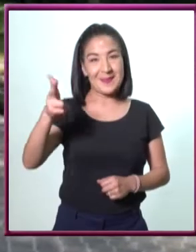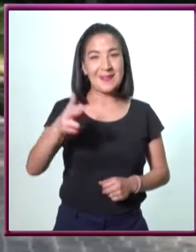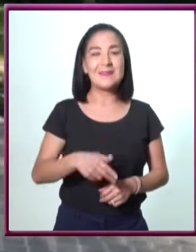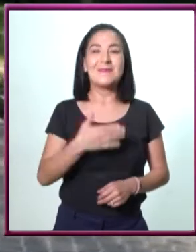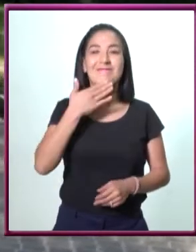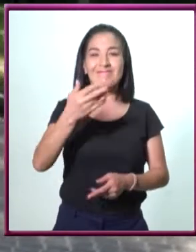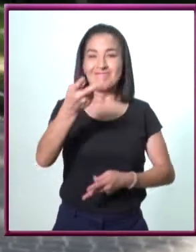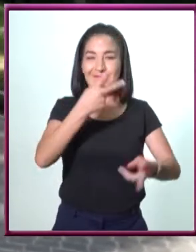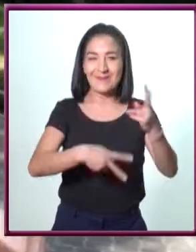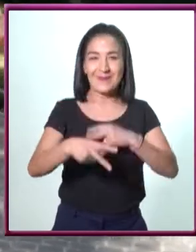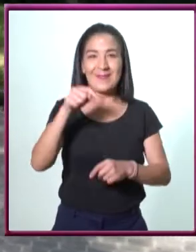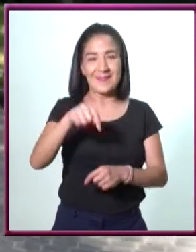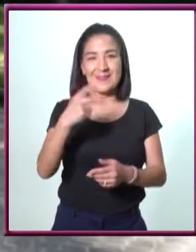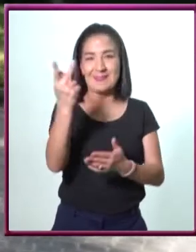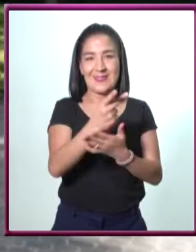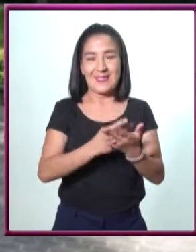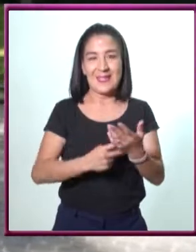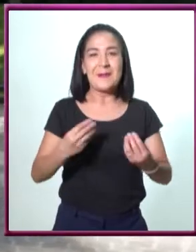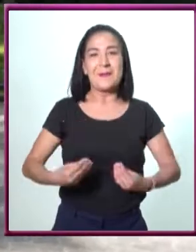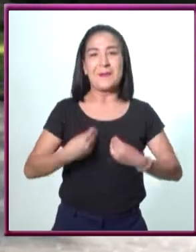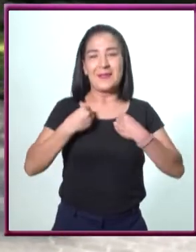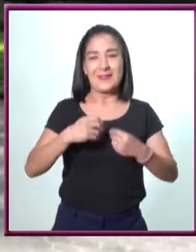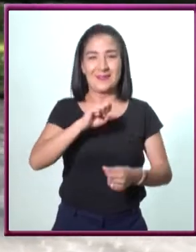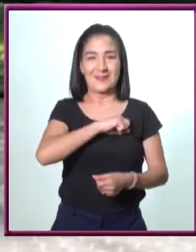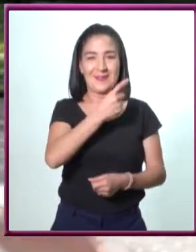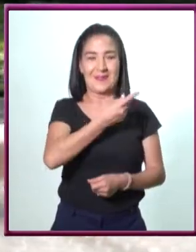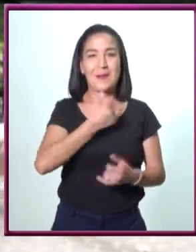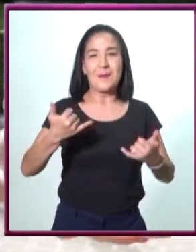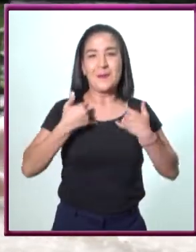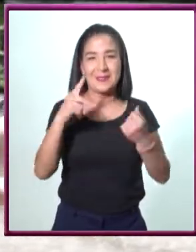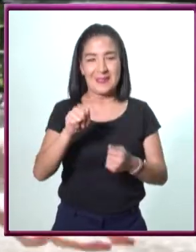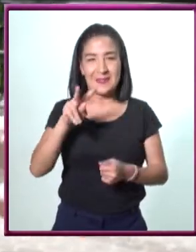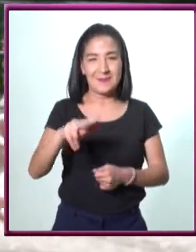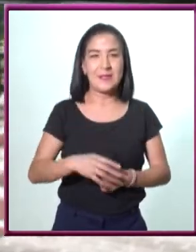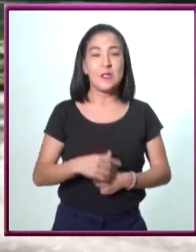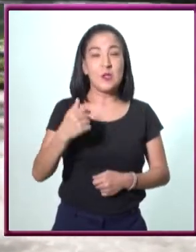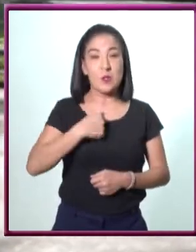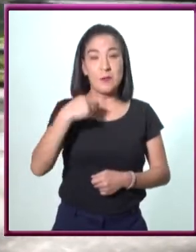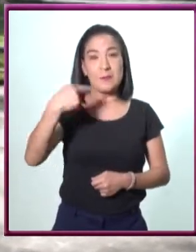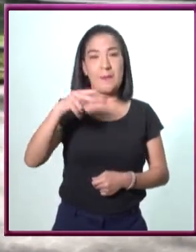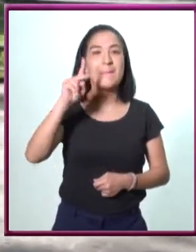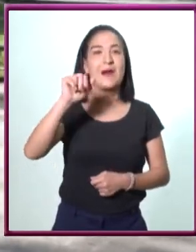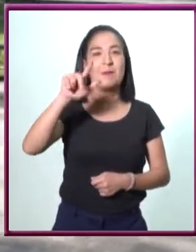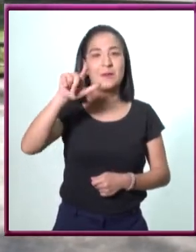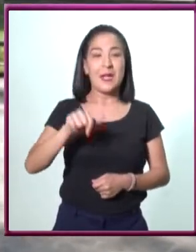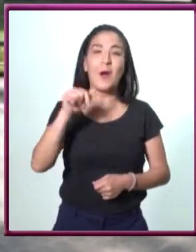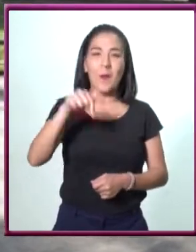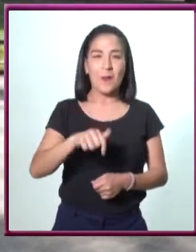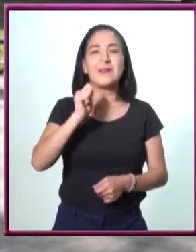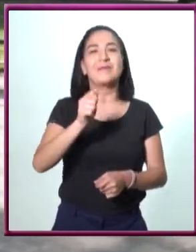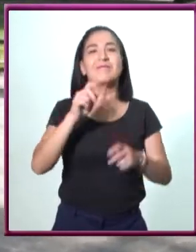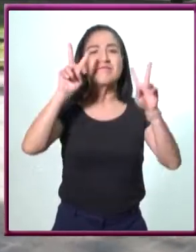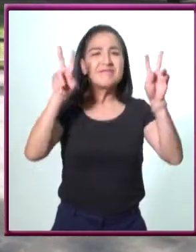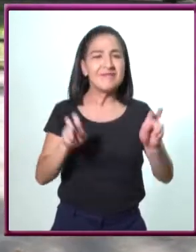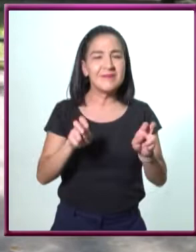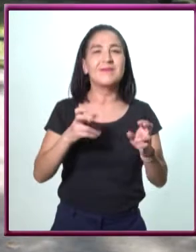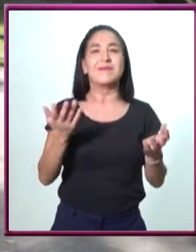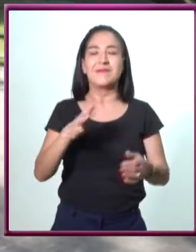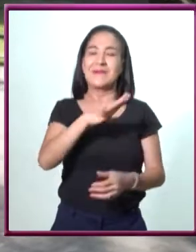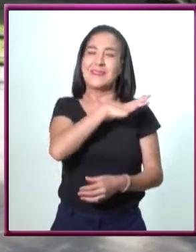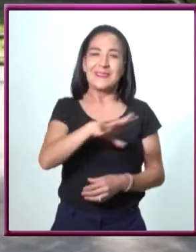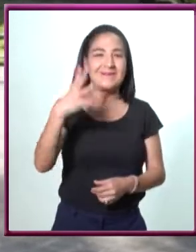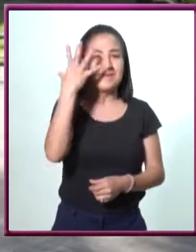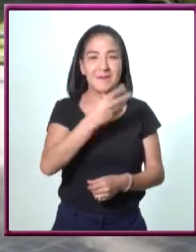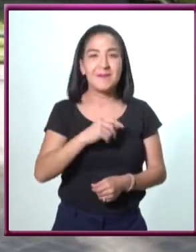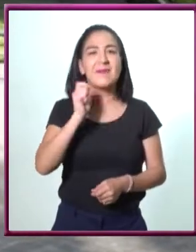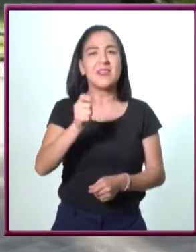Hola, les doy la bienvenida a este programa de vida saludable de Jóvenes en TV. Yo soy Paula y hoy tendremos un tema